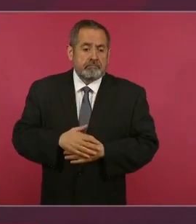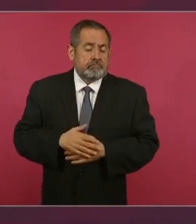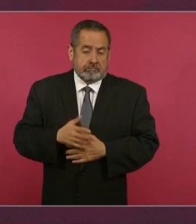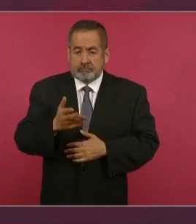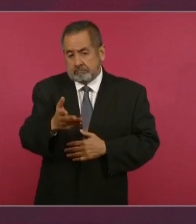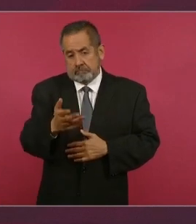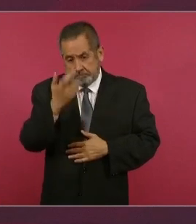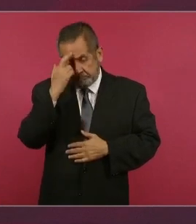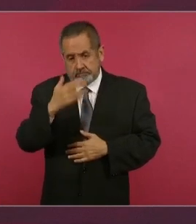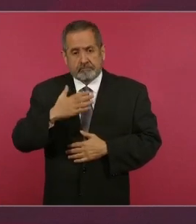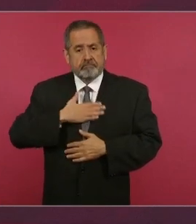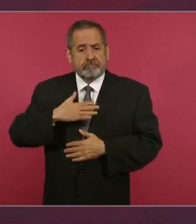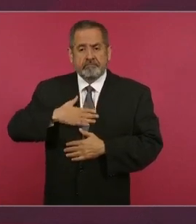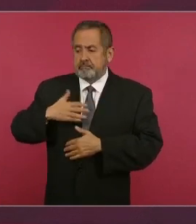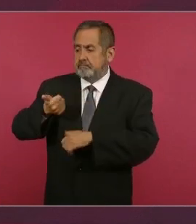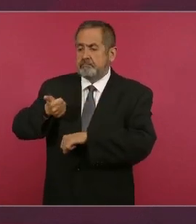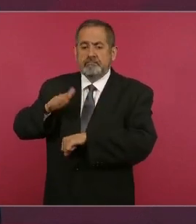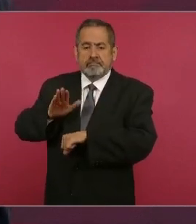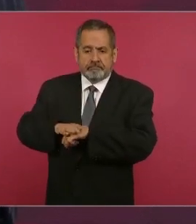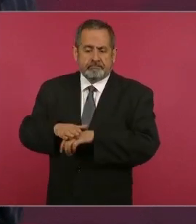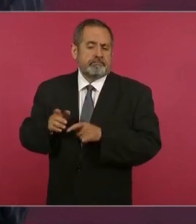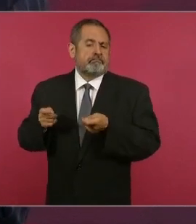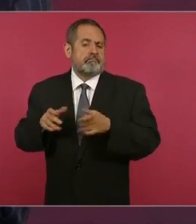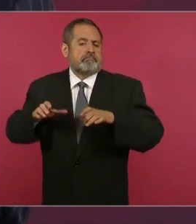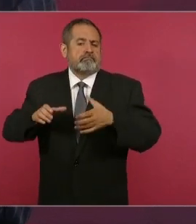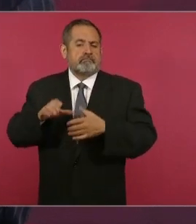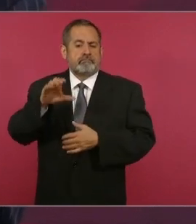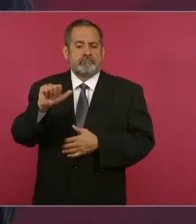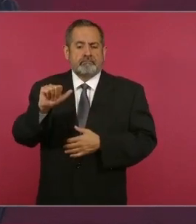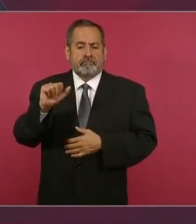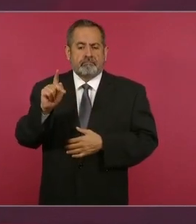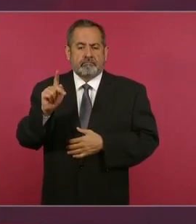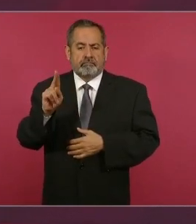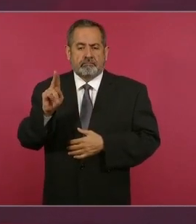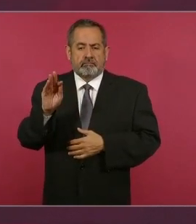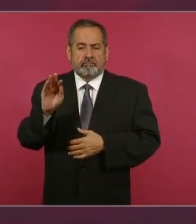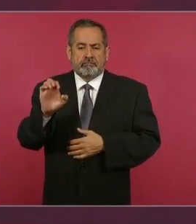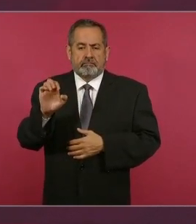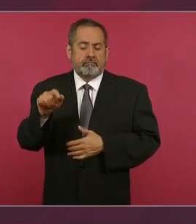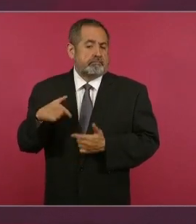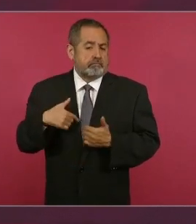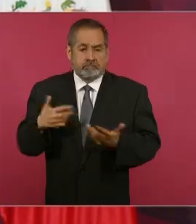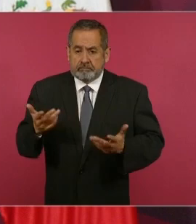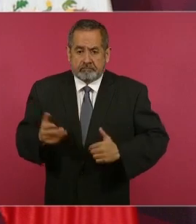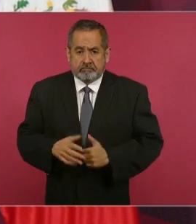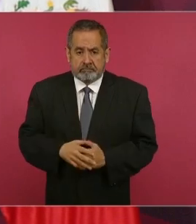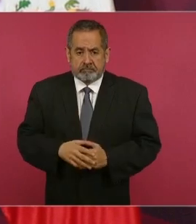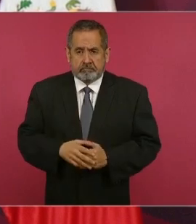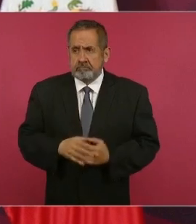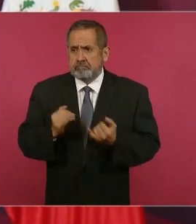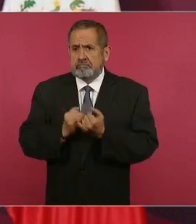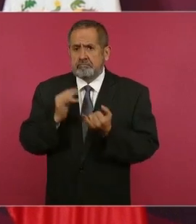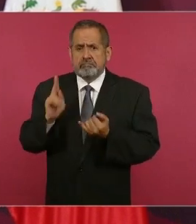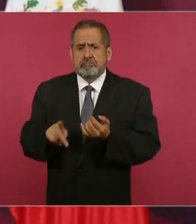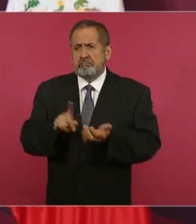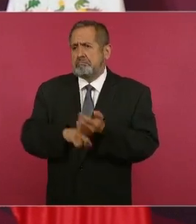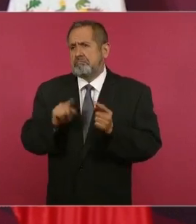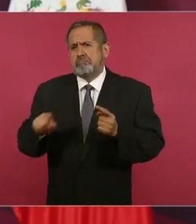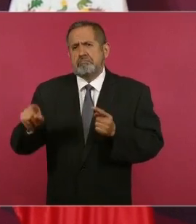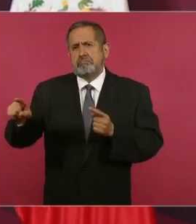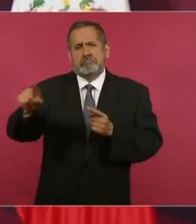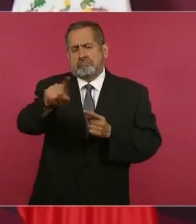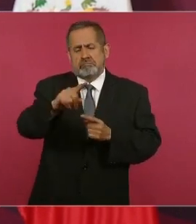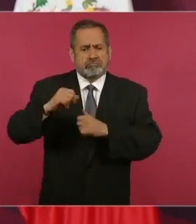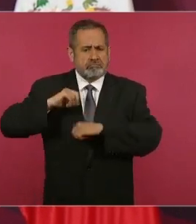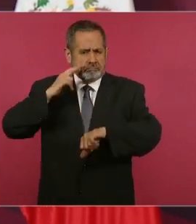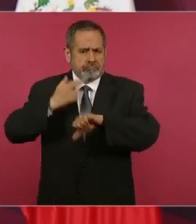sería administrada por CAPUFE, como otras